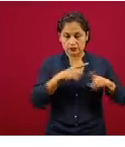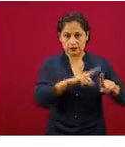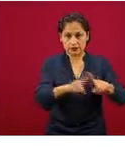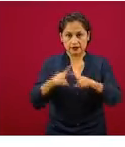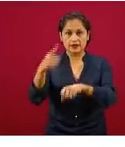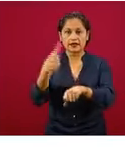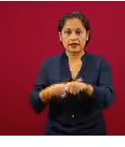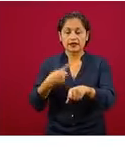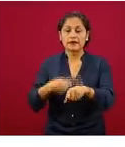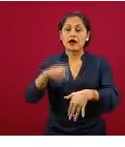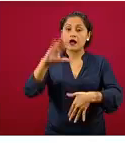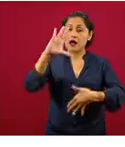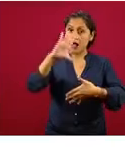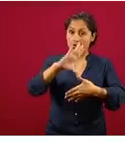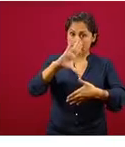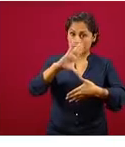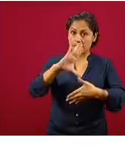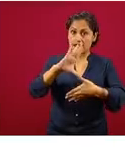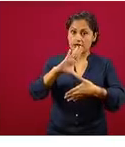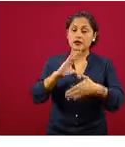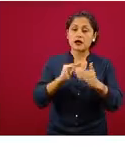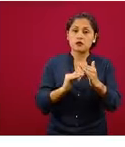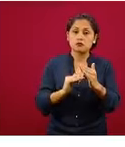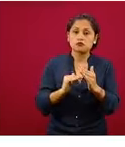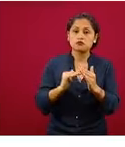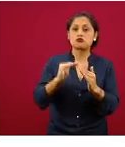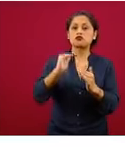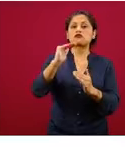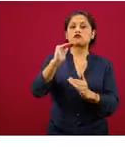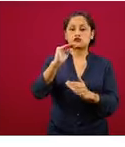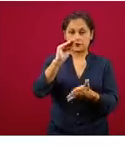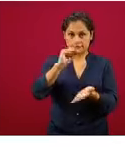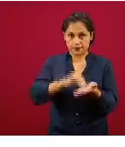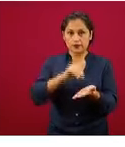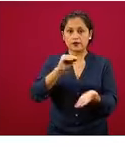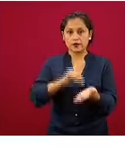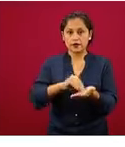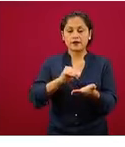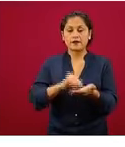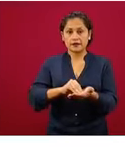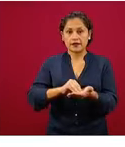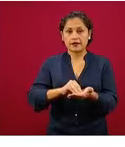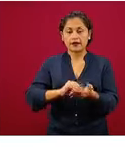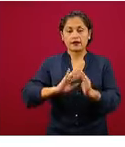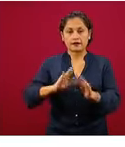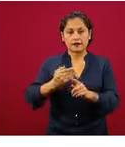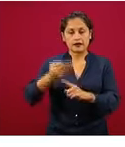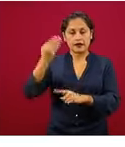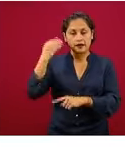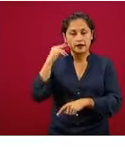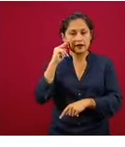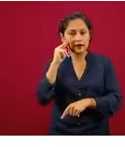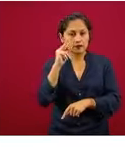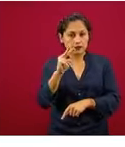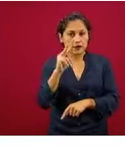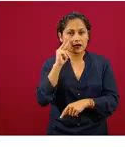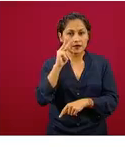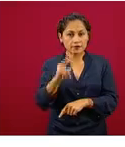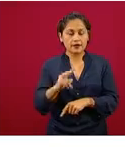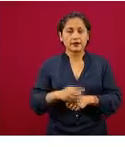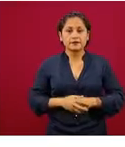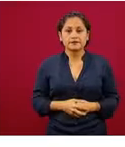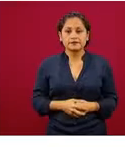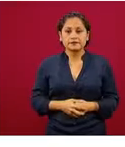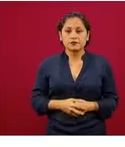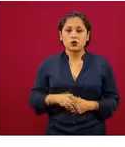Américas continúa siendo la región que concentra la mayor cantidad de estos casos, eso ya lo veníamos viendo desde hace algunas semanas, desde